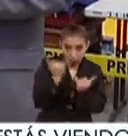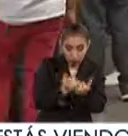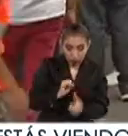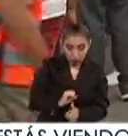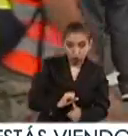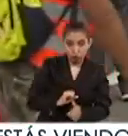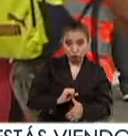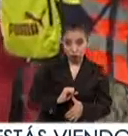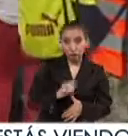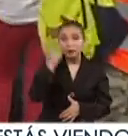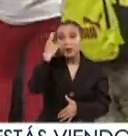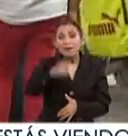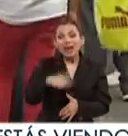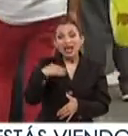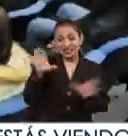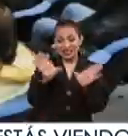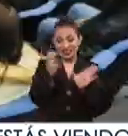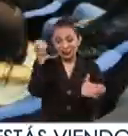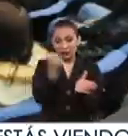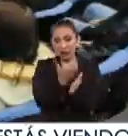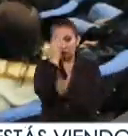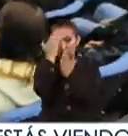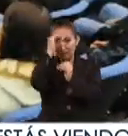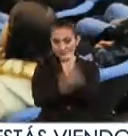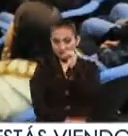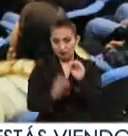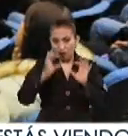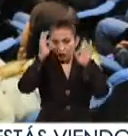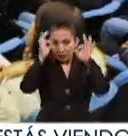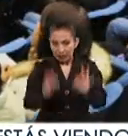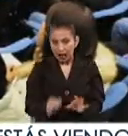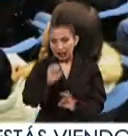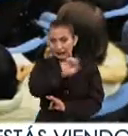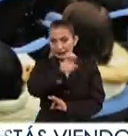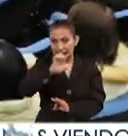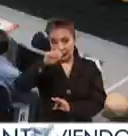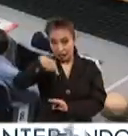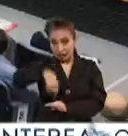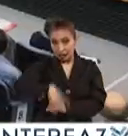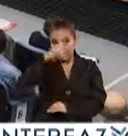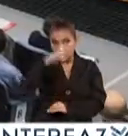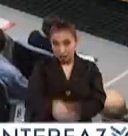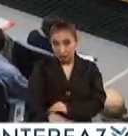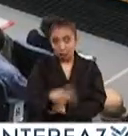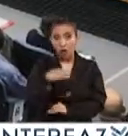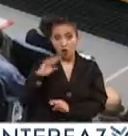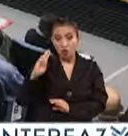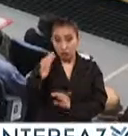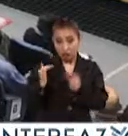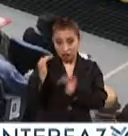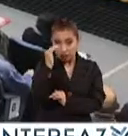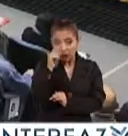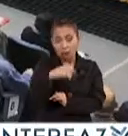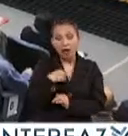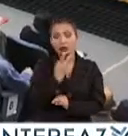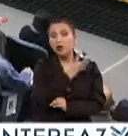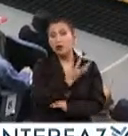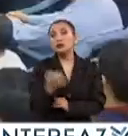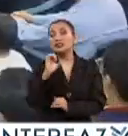sur. Para obtener el certificado de estudios con validez oficial de la Secretaría de Educación Pública Superior es necesario